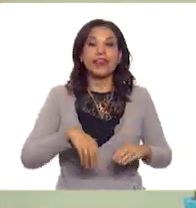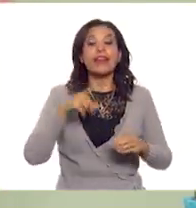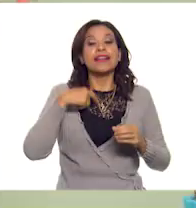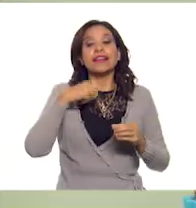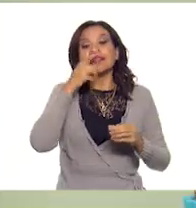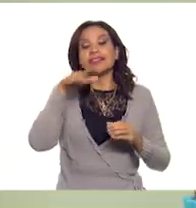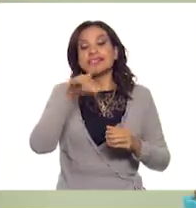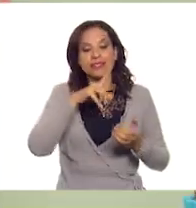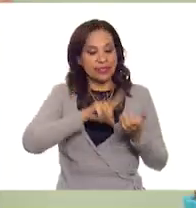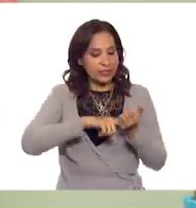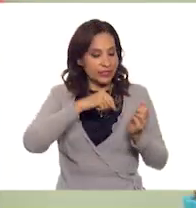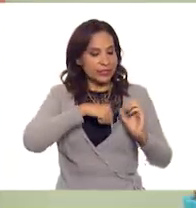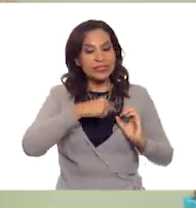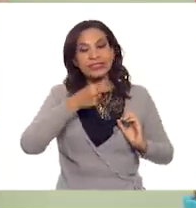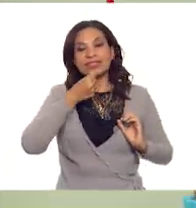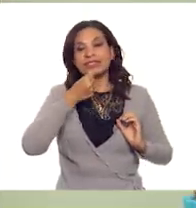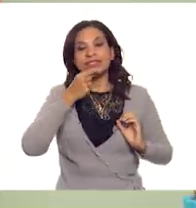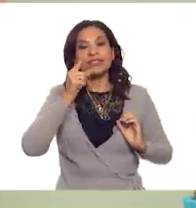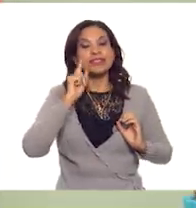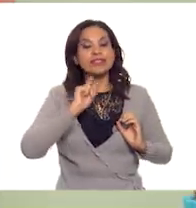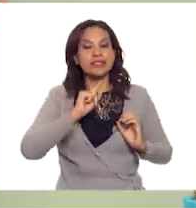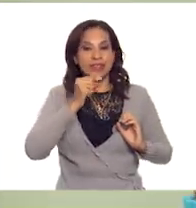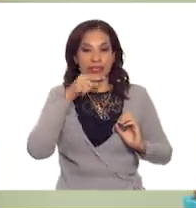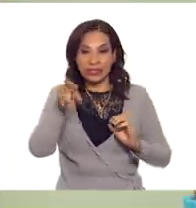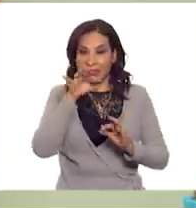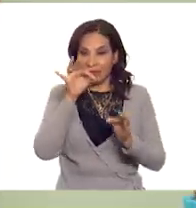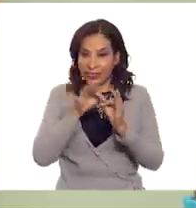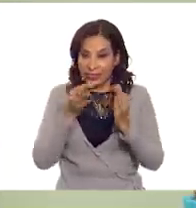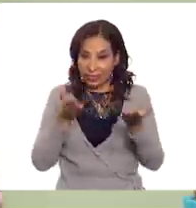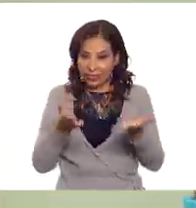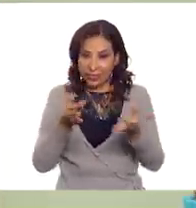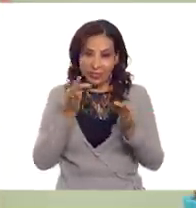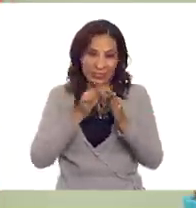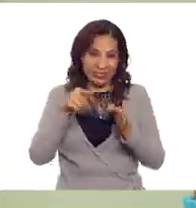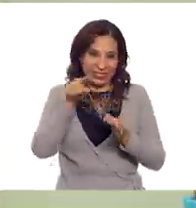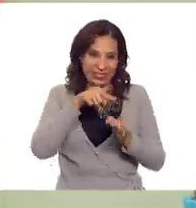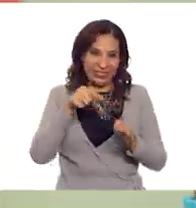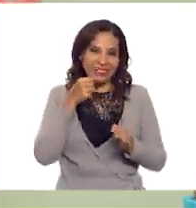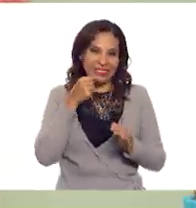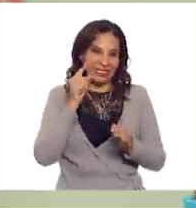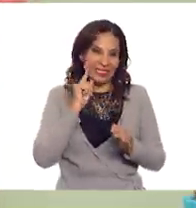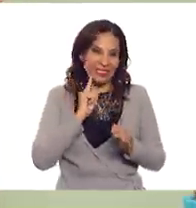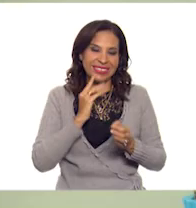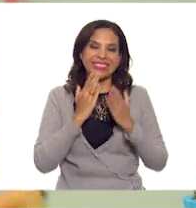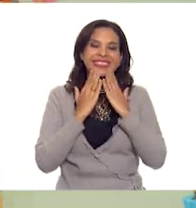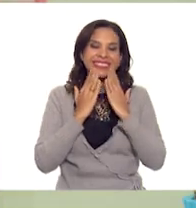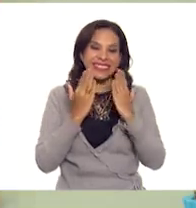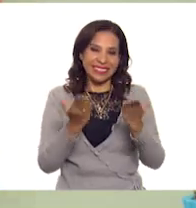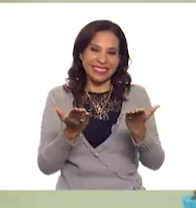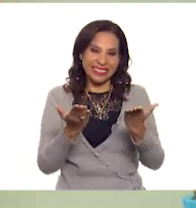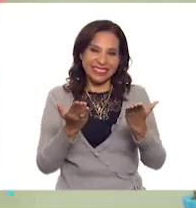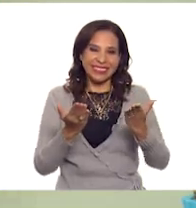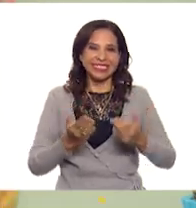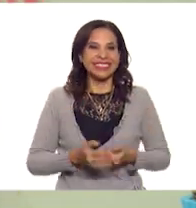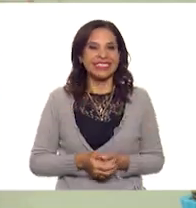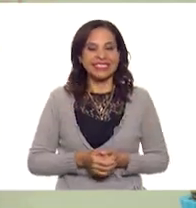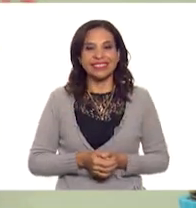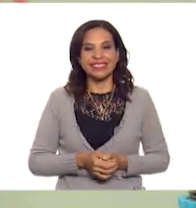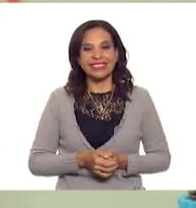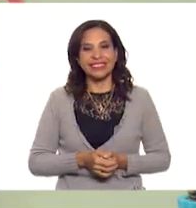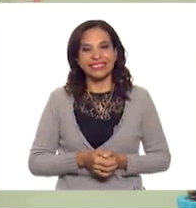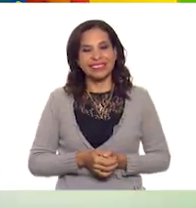me llevo a las niñas y niños. ¿Listas? ¿Listos? ¡Muy bien!